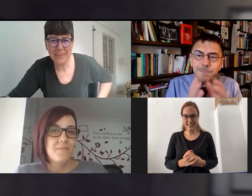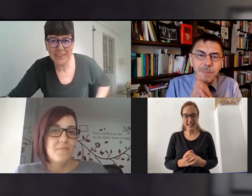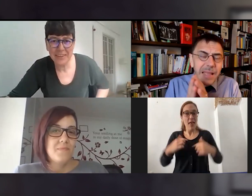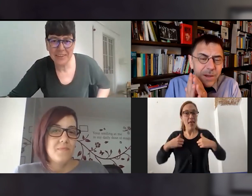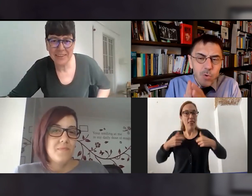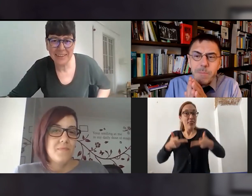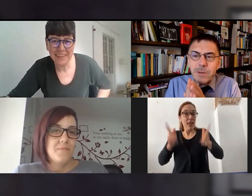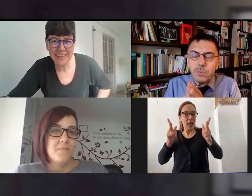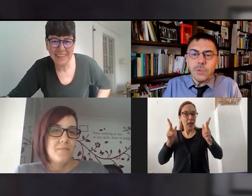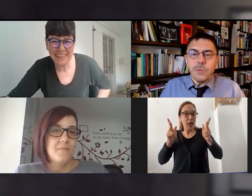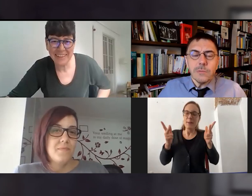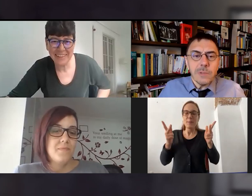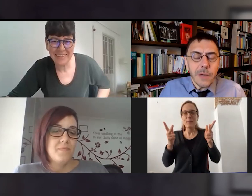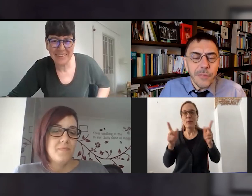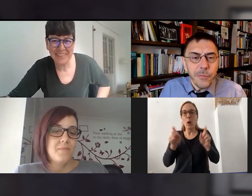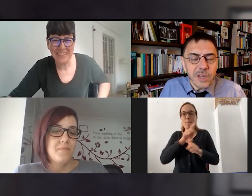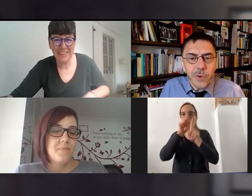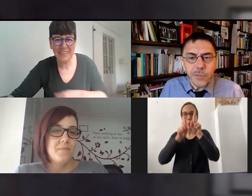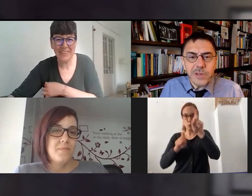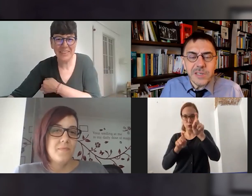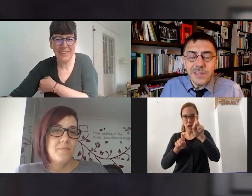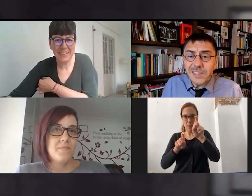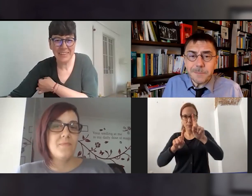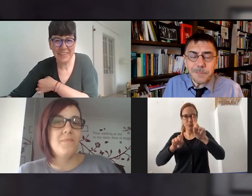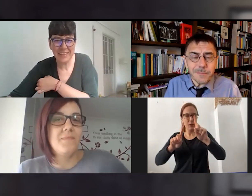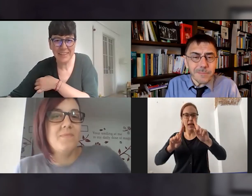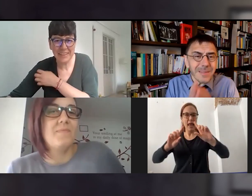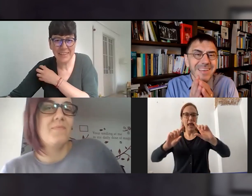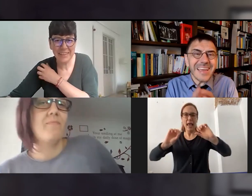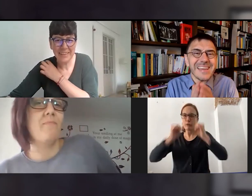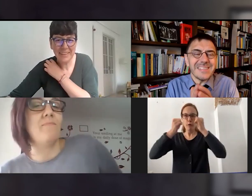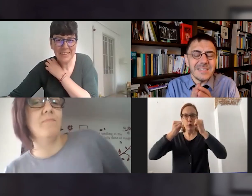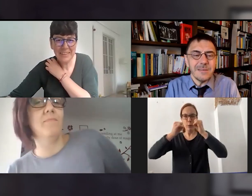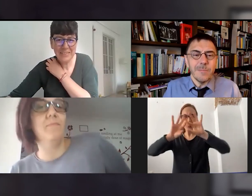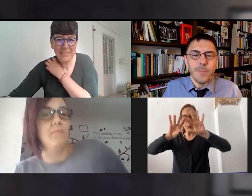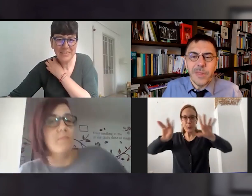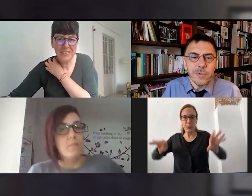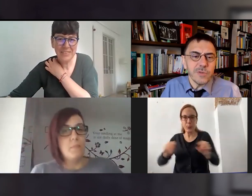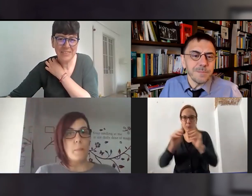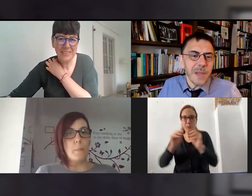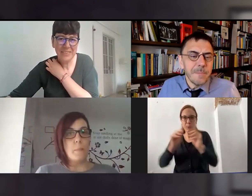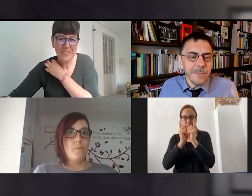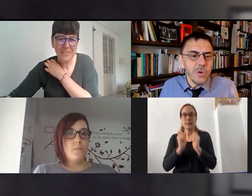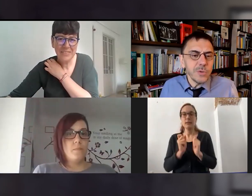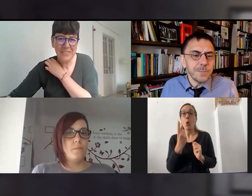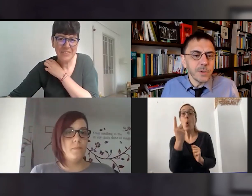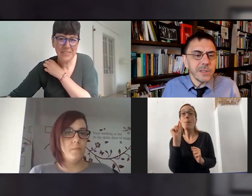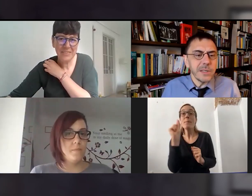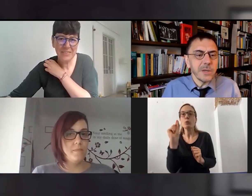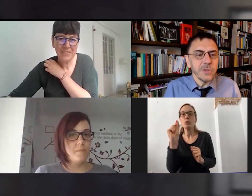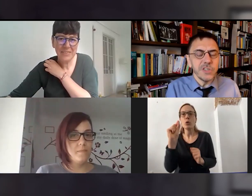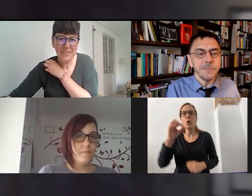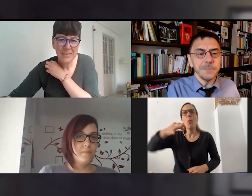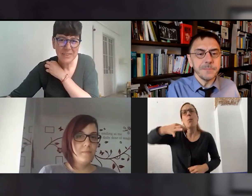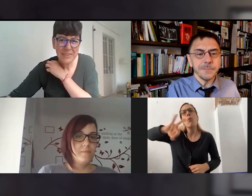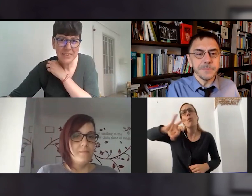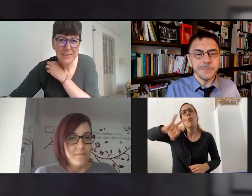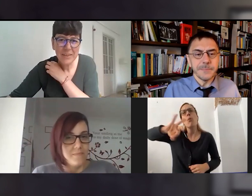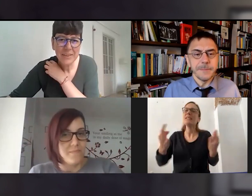pregunte en un minuto, haced un esfuerzo de síntesis, ¿qué es Podemos? Empezamos por ti,